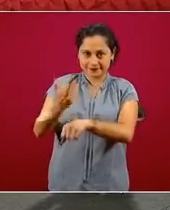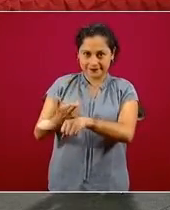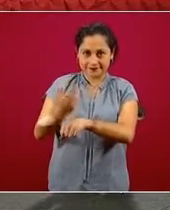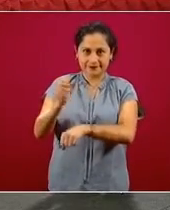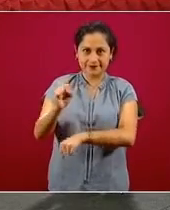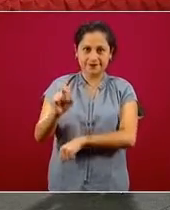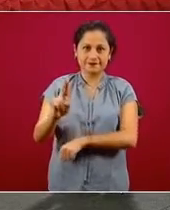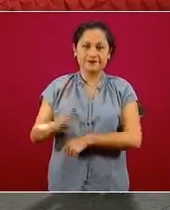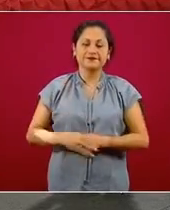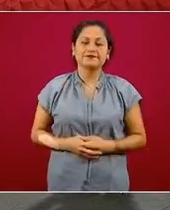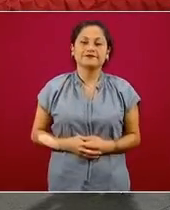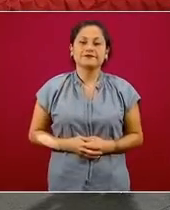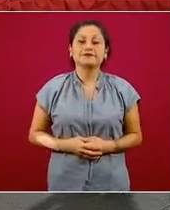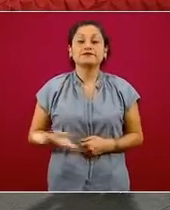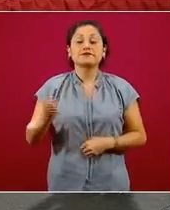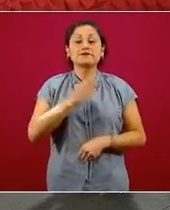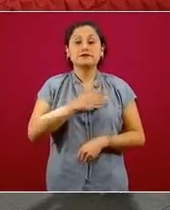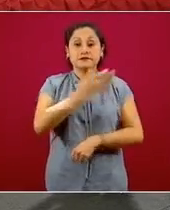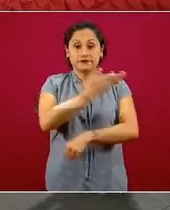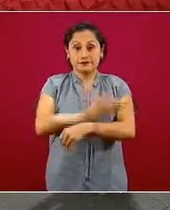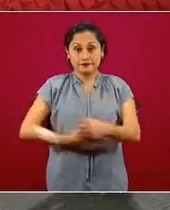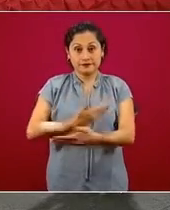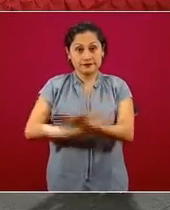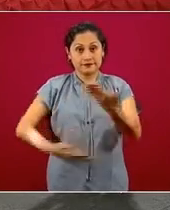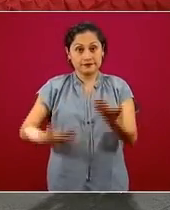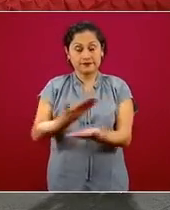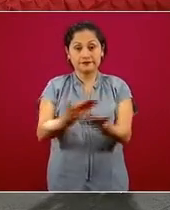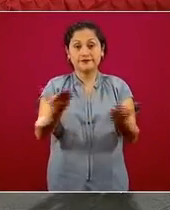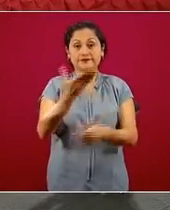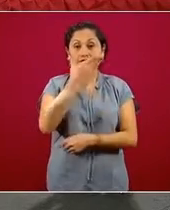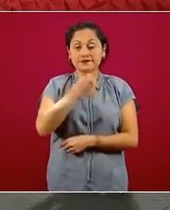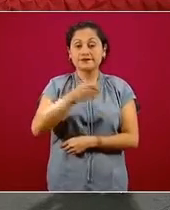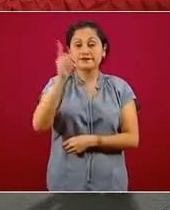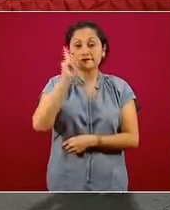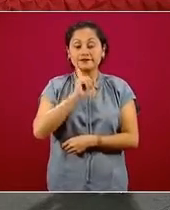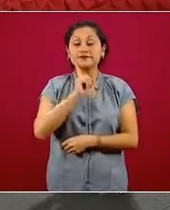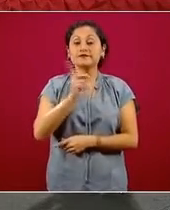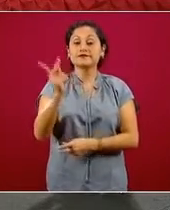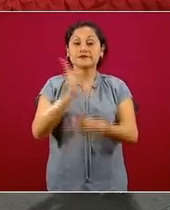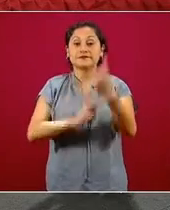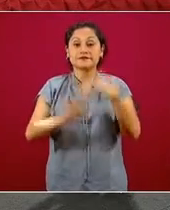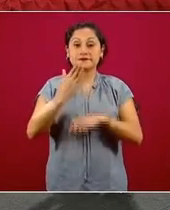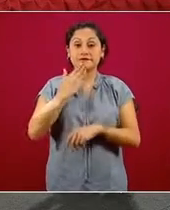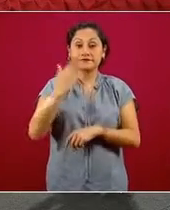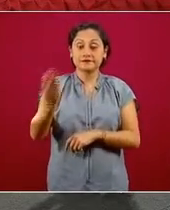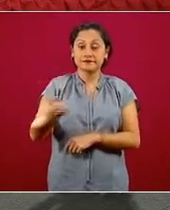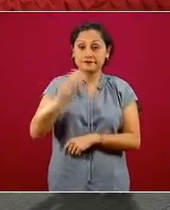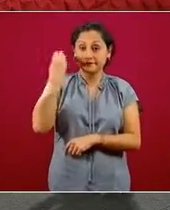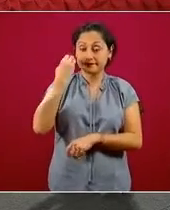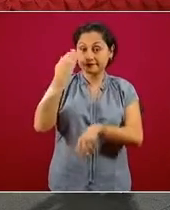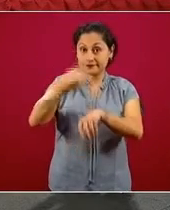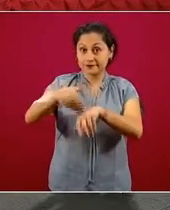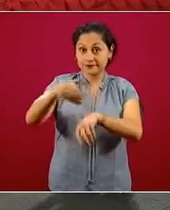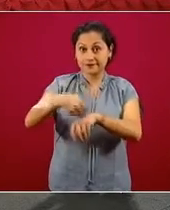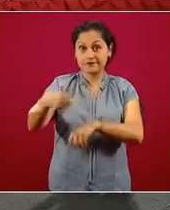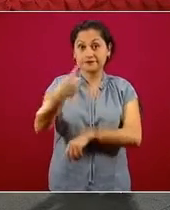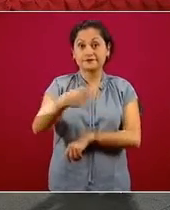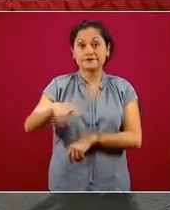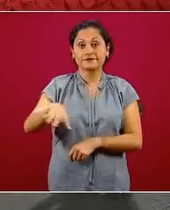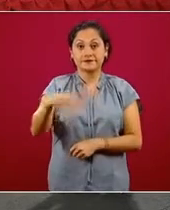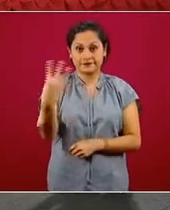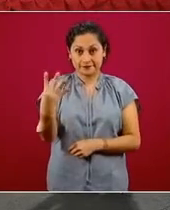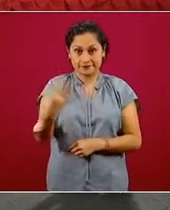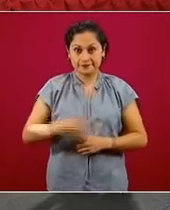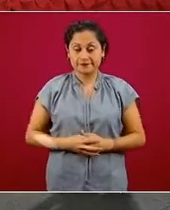Muy buenas tardes a todas y todos. Bienvenidos a la conferencia vespertina número 114